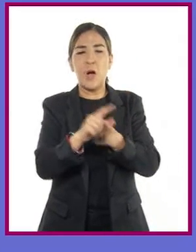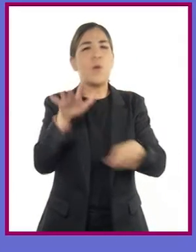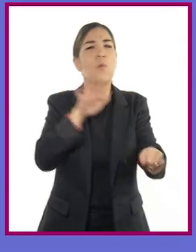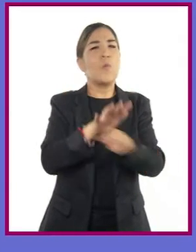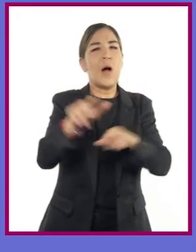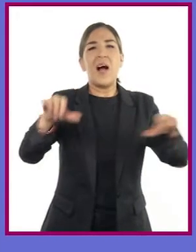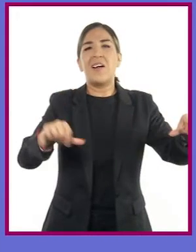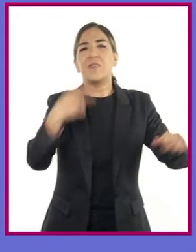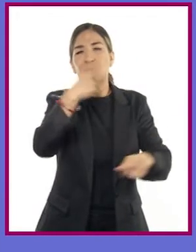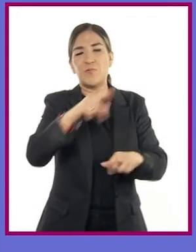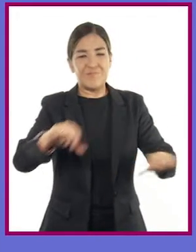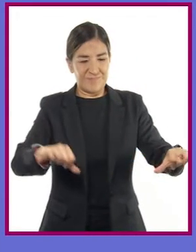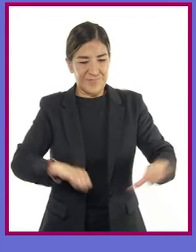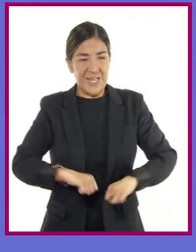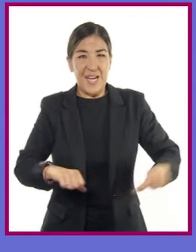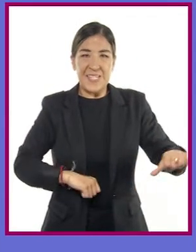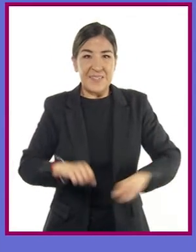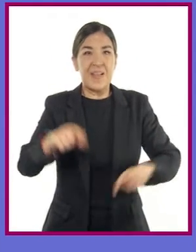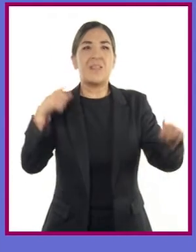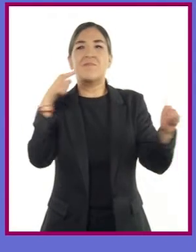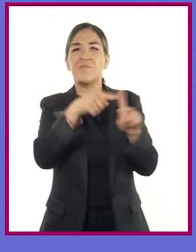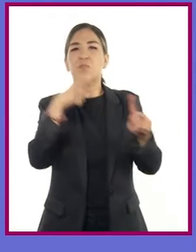sus actitudes ante el conflicto?